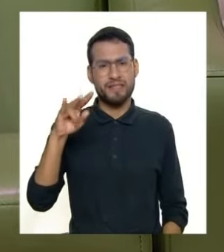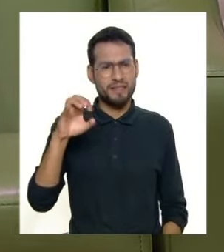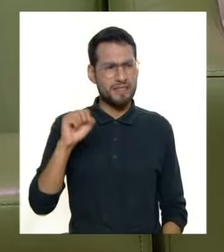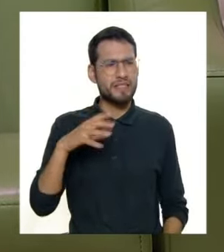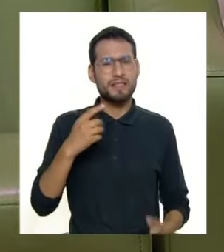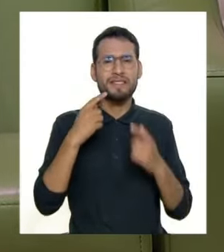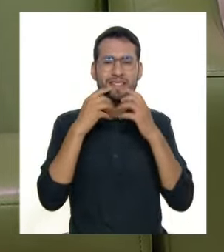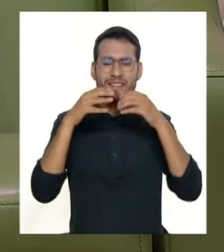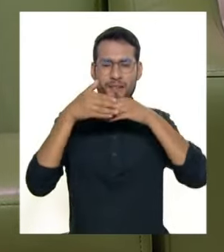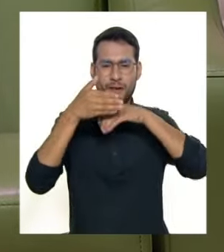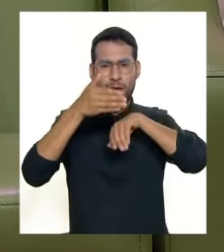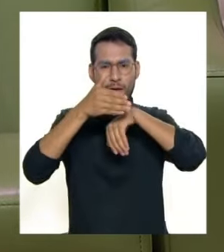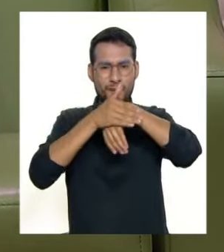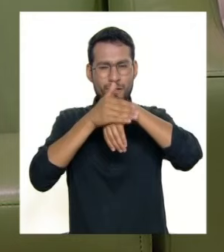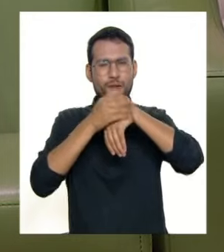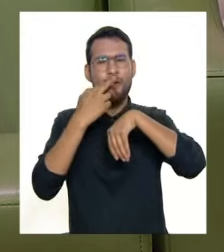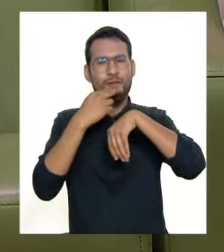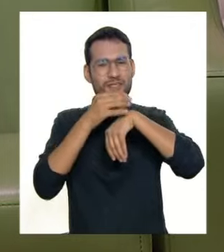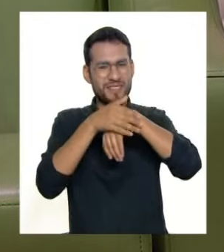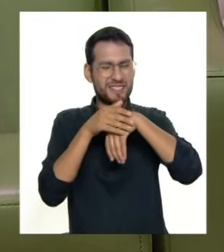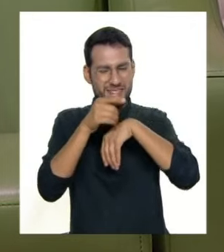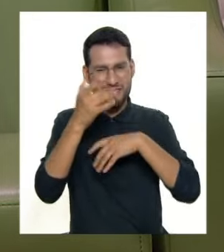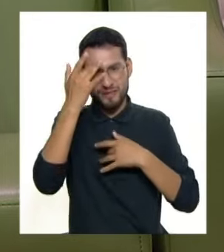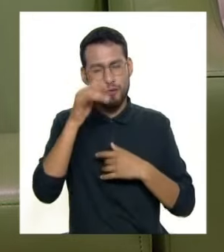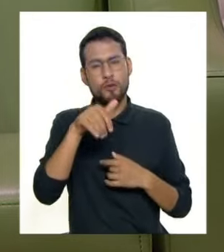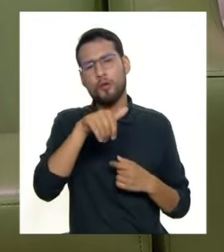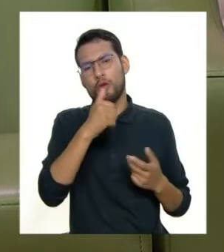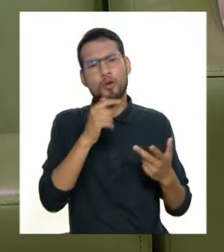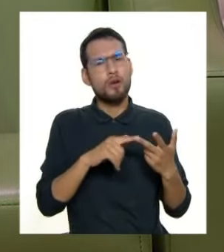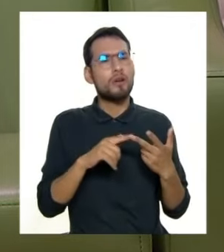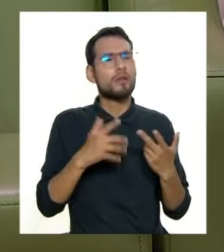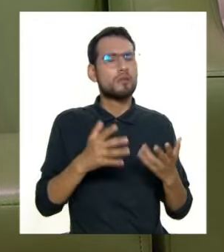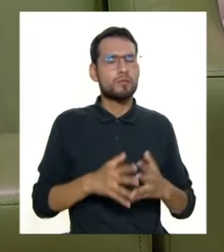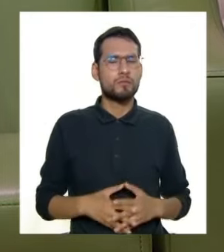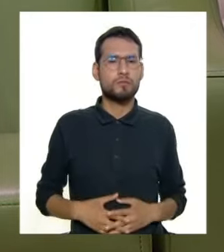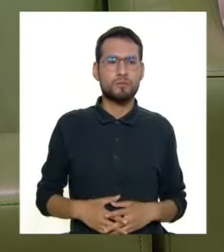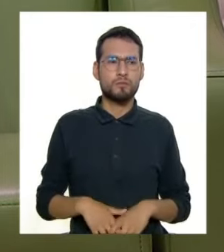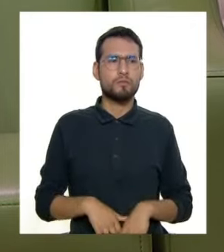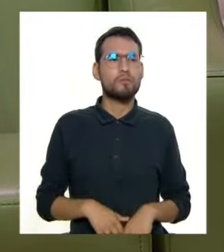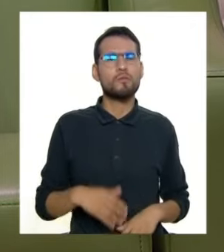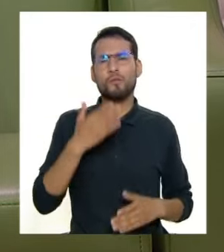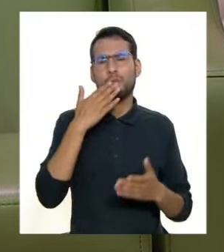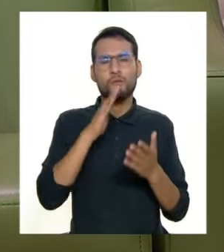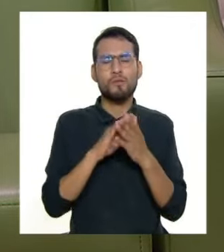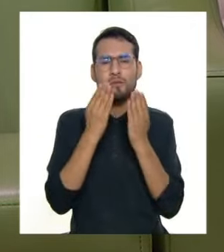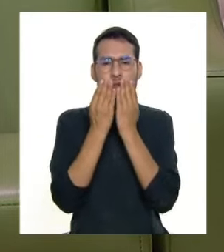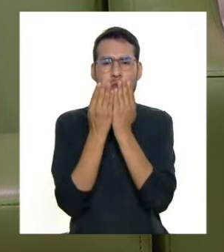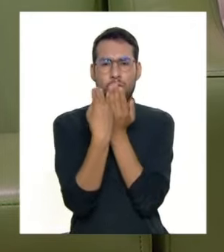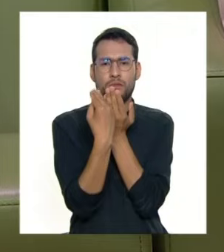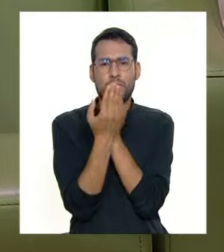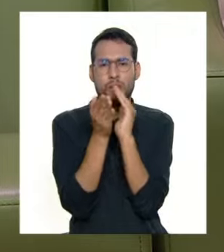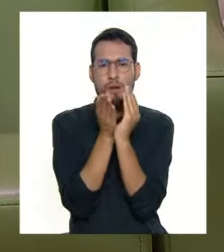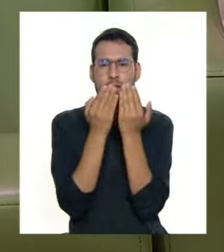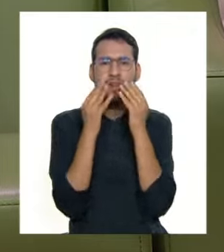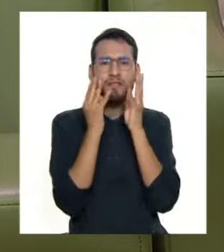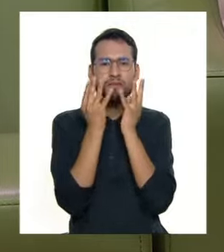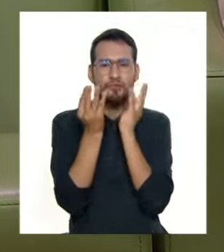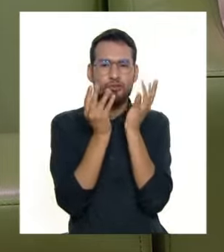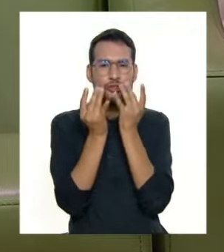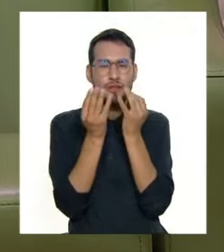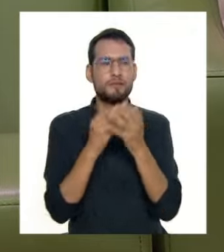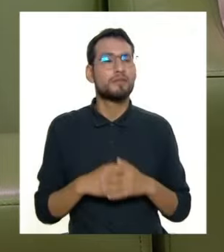enfermedad de las encías. Y la otra gran parte, el otro tercio, vendría a ser lo que son las malposiciones dentarias, ¿no? Uh-huh. En ese orden.